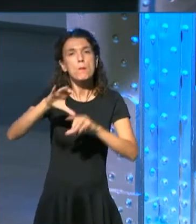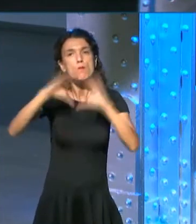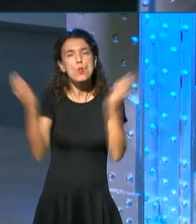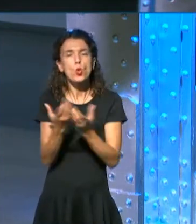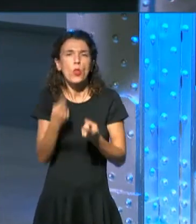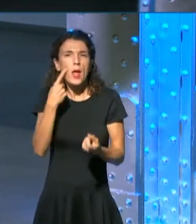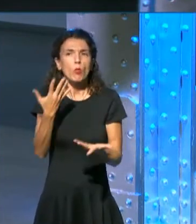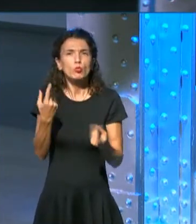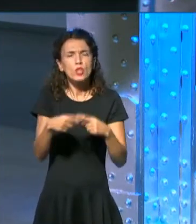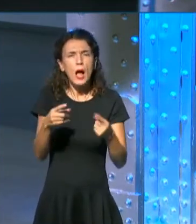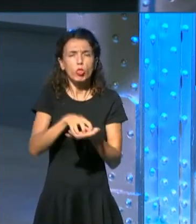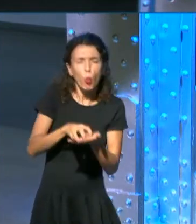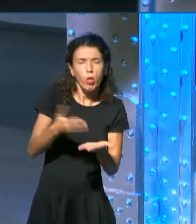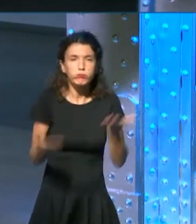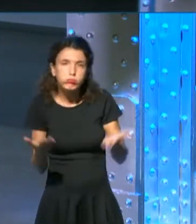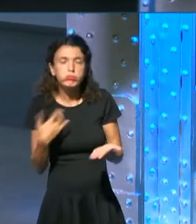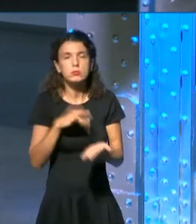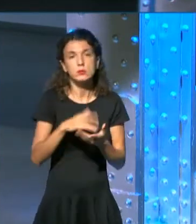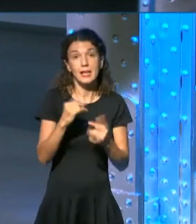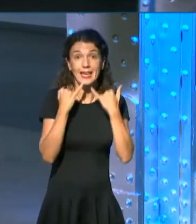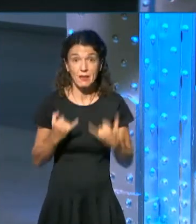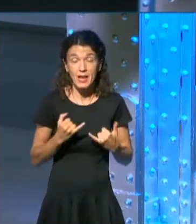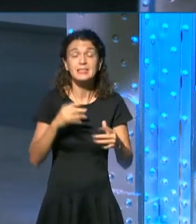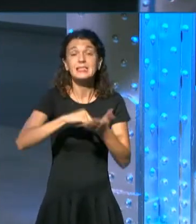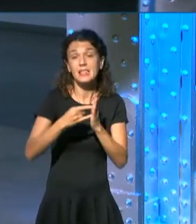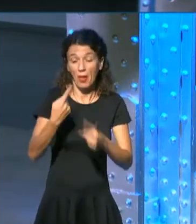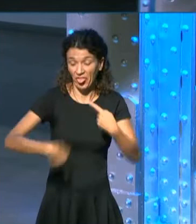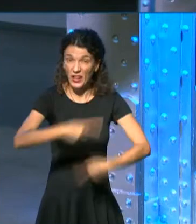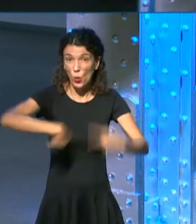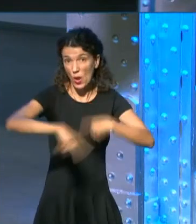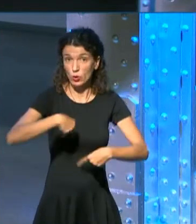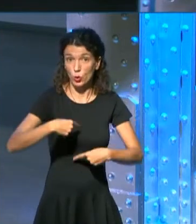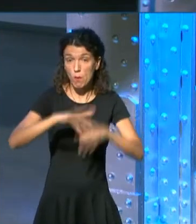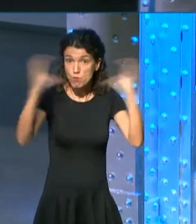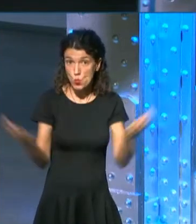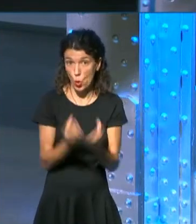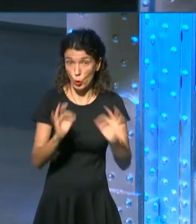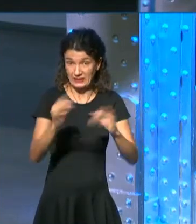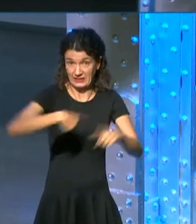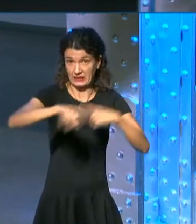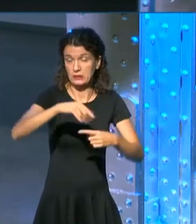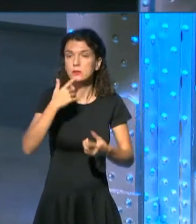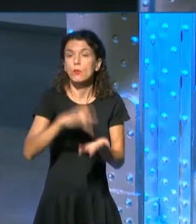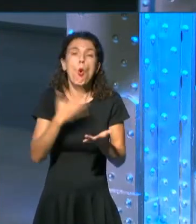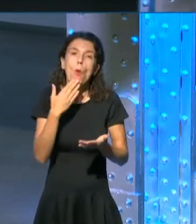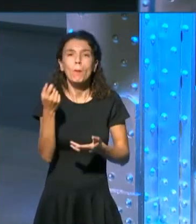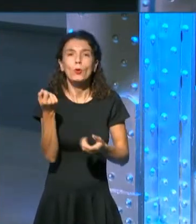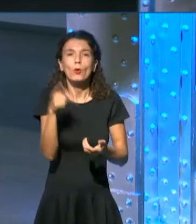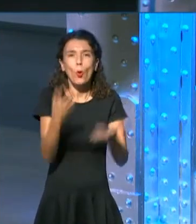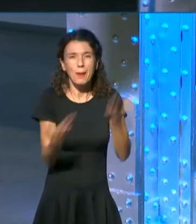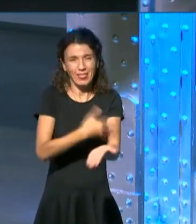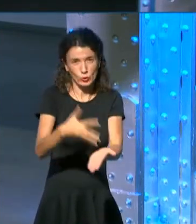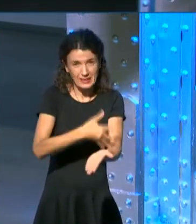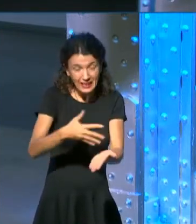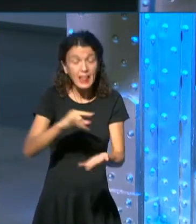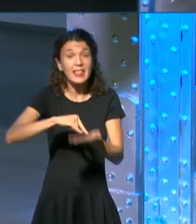incertidumbre. Si la energía viene a ser el sistema circulatorio de nuestro mundo y el petróleo sería algo así como la sangre,